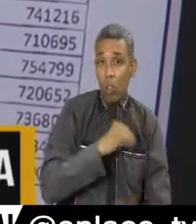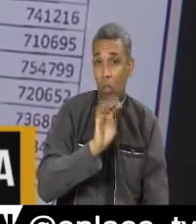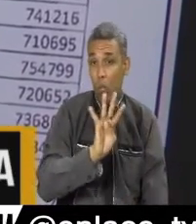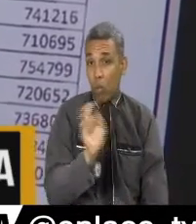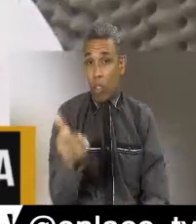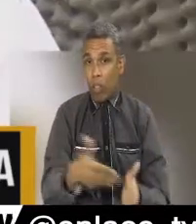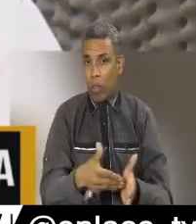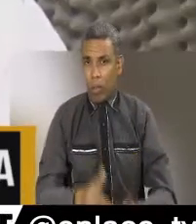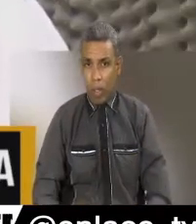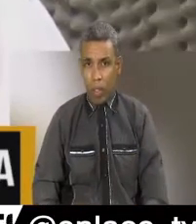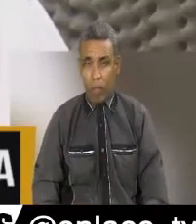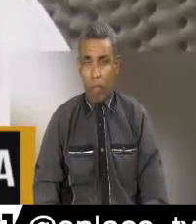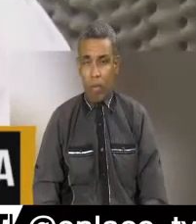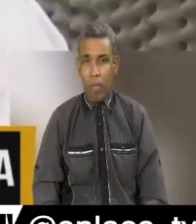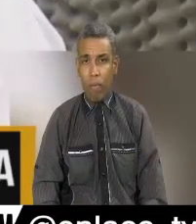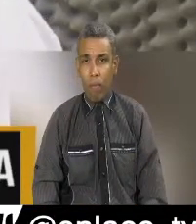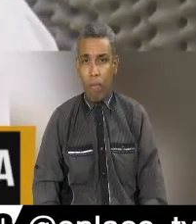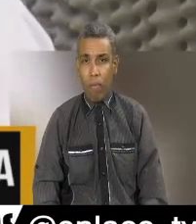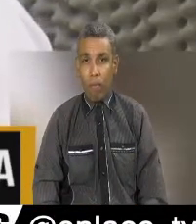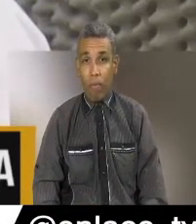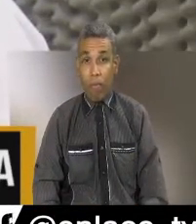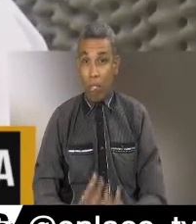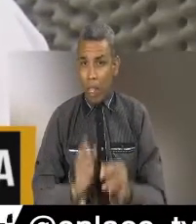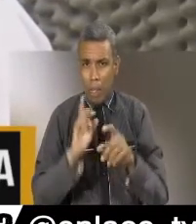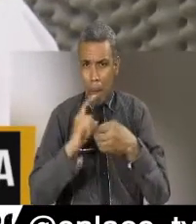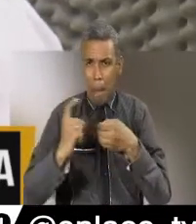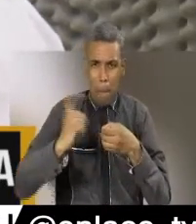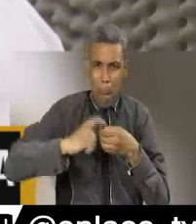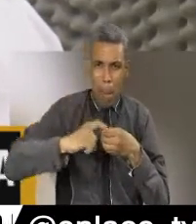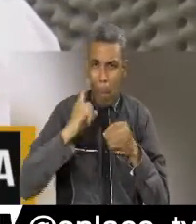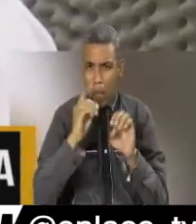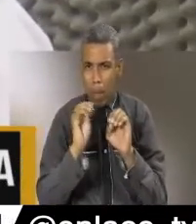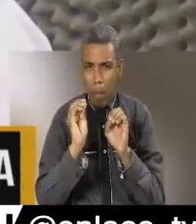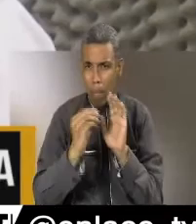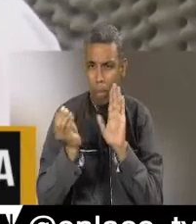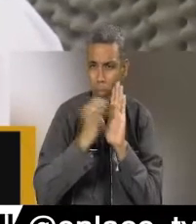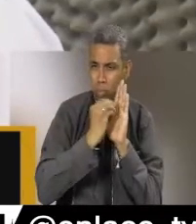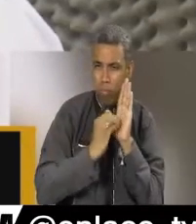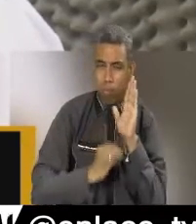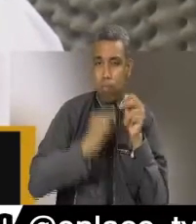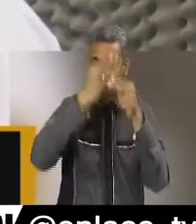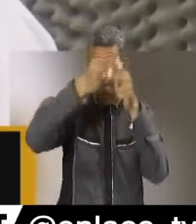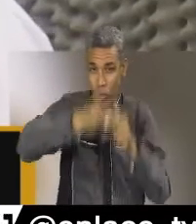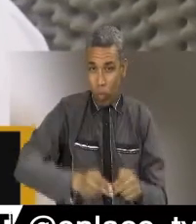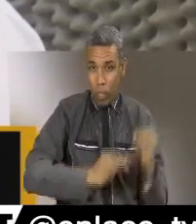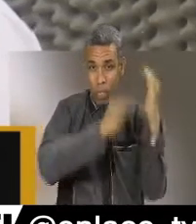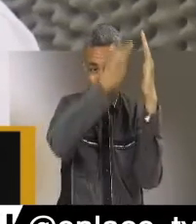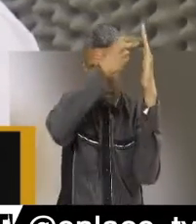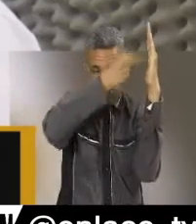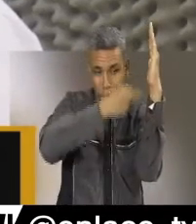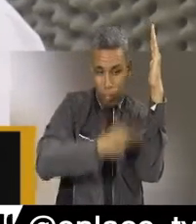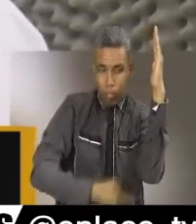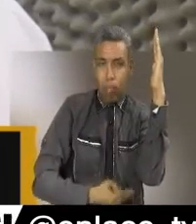momento lo que nos da la plataforma y lo que nos da la fundación es este tema. Tenemos cerca